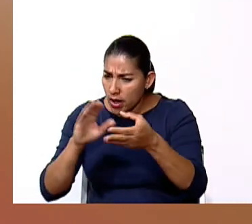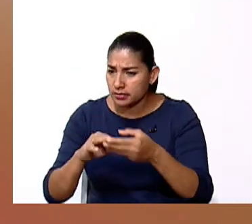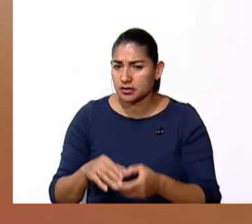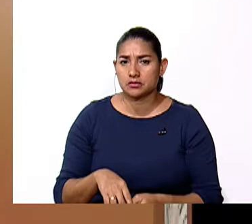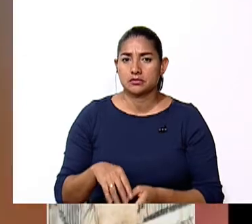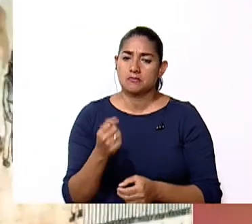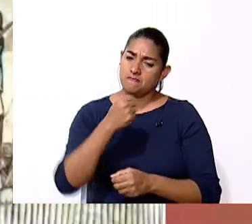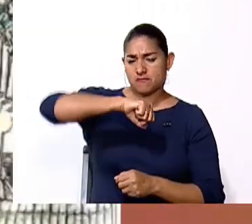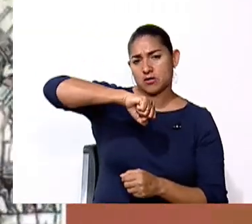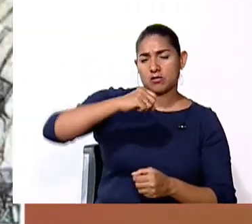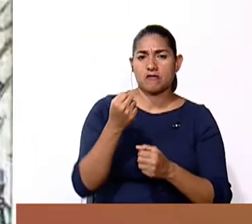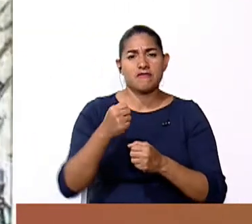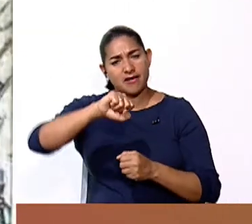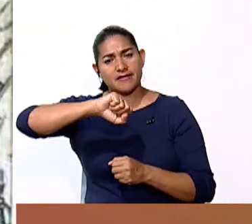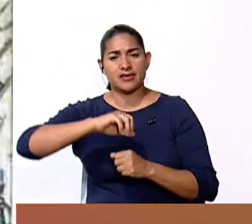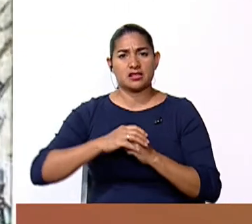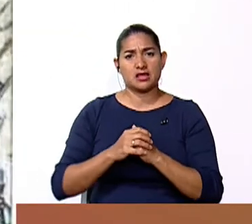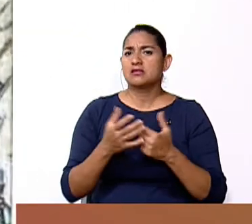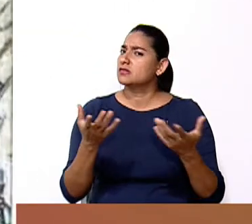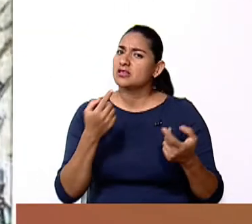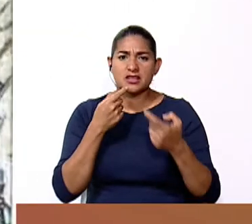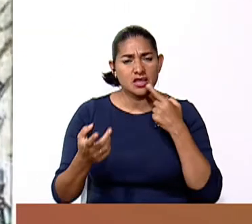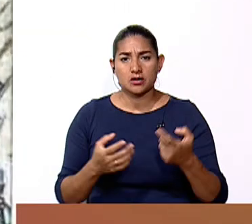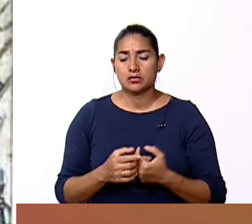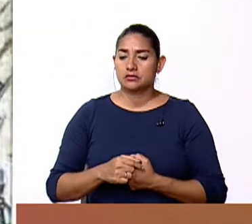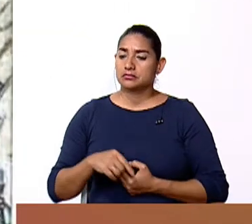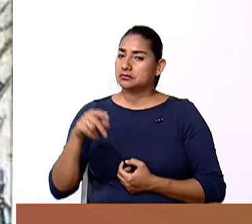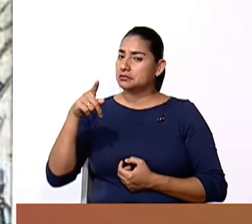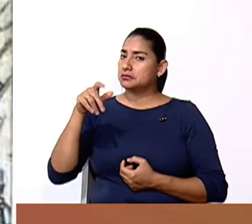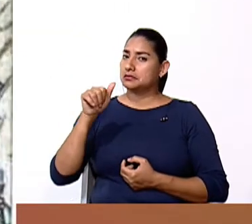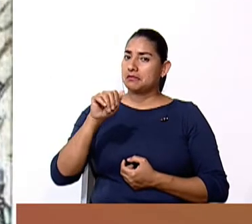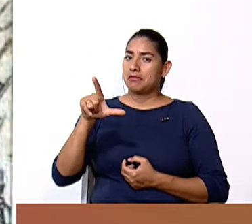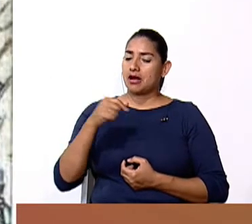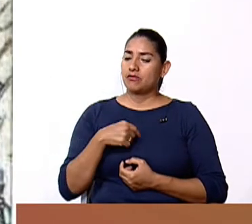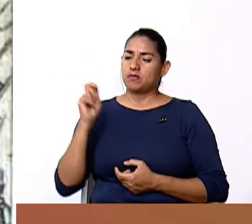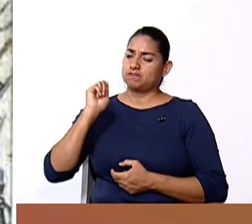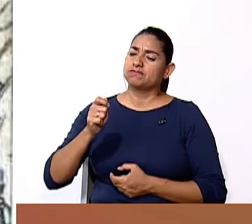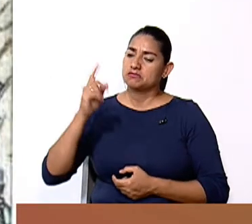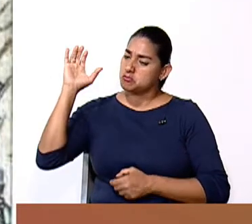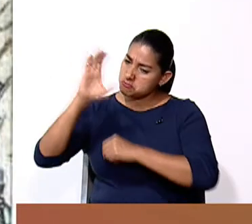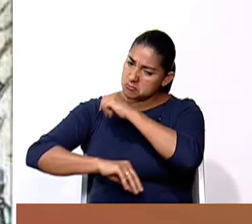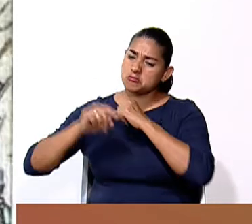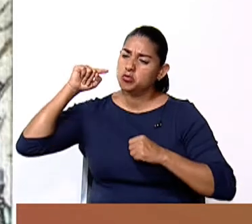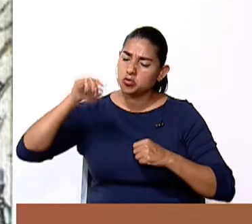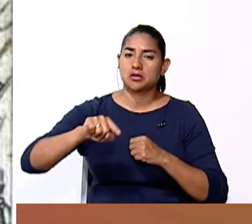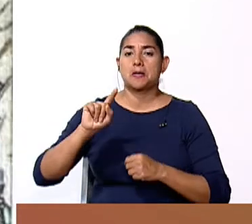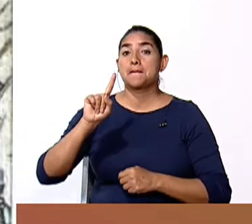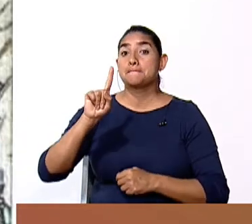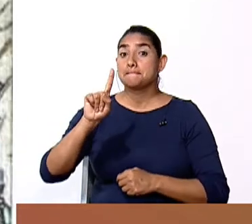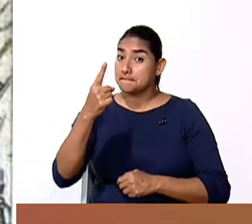pero Cocorí no corrió con la misma suerte. Cocorí siguió siendo